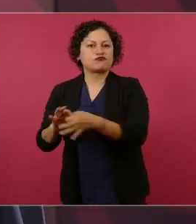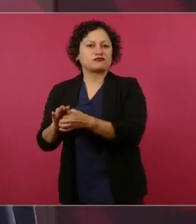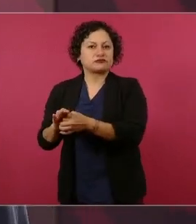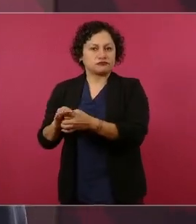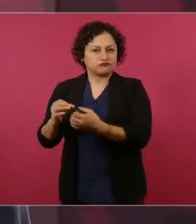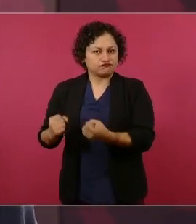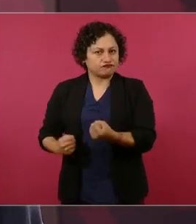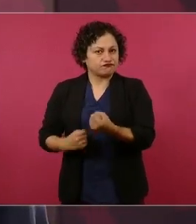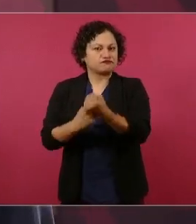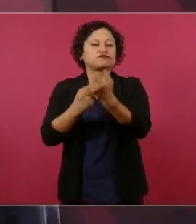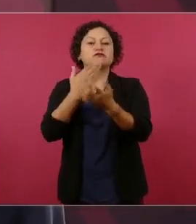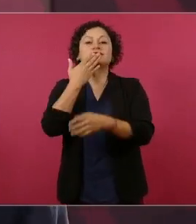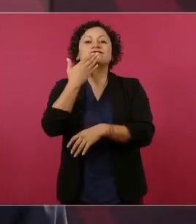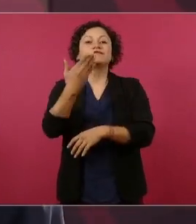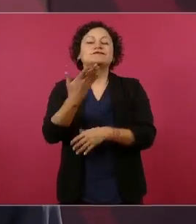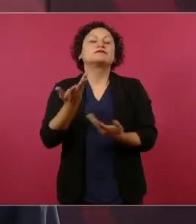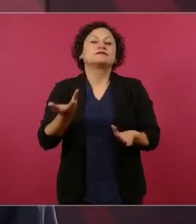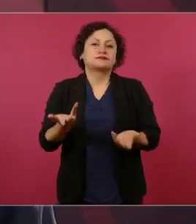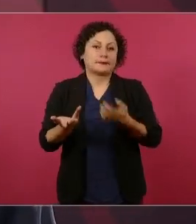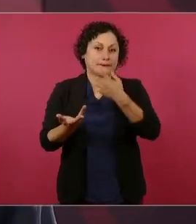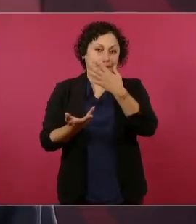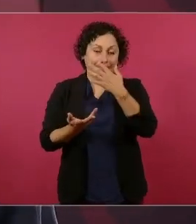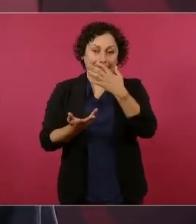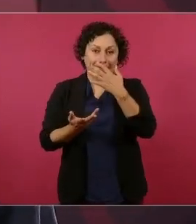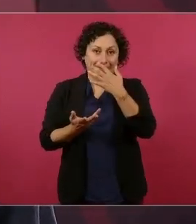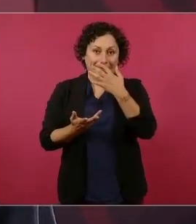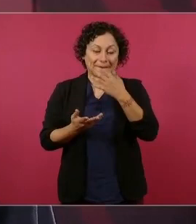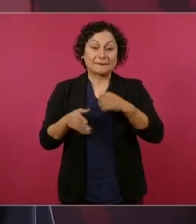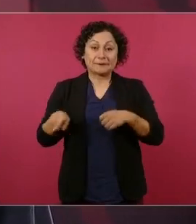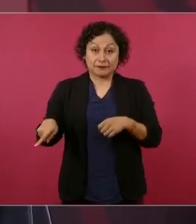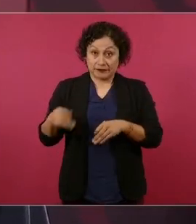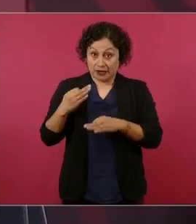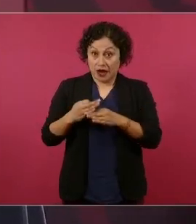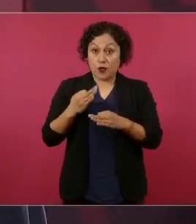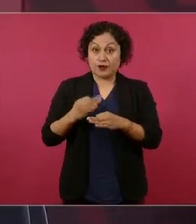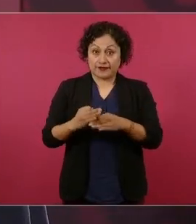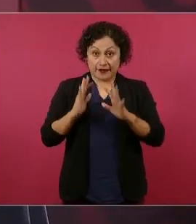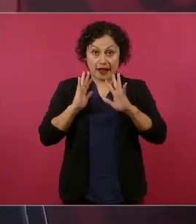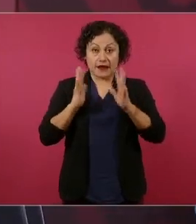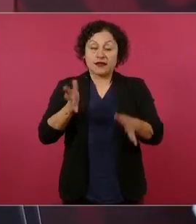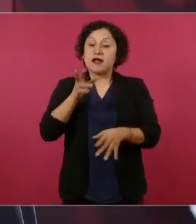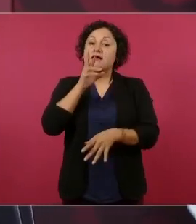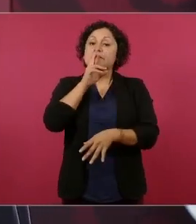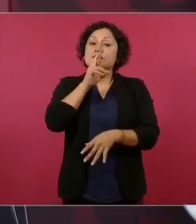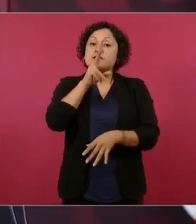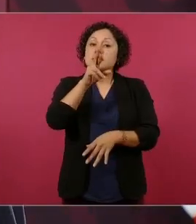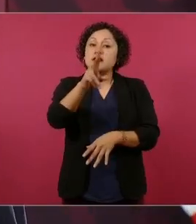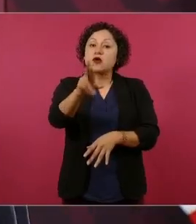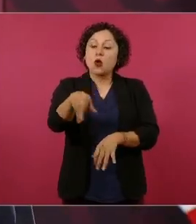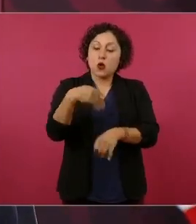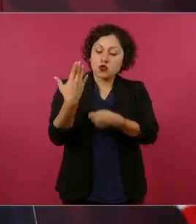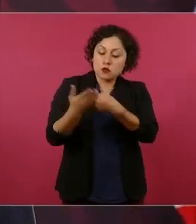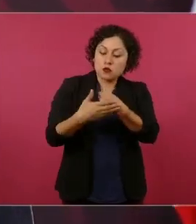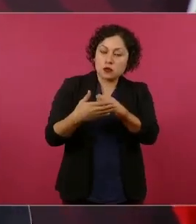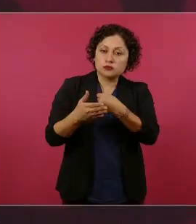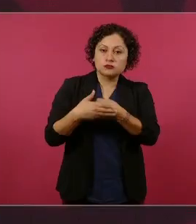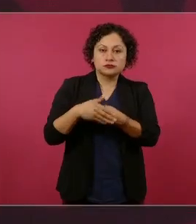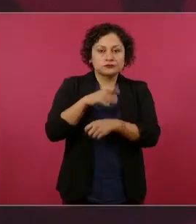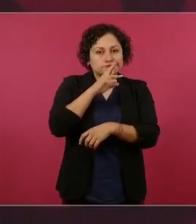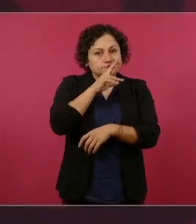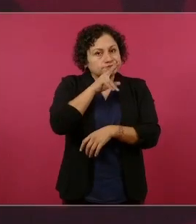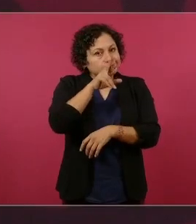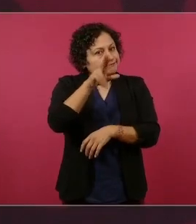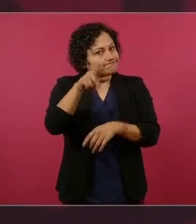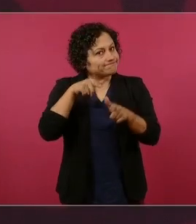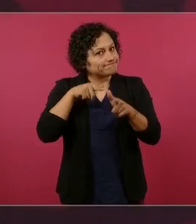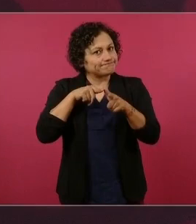En el corto plazo va a incrementar su capacidad de generación de energía y